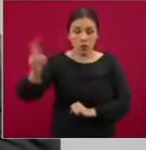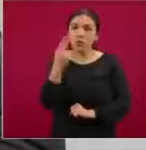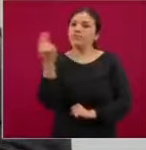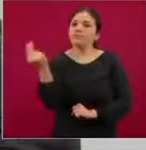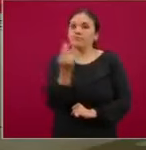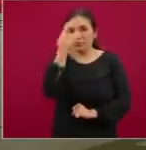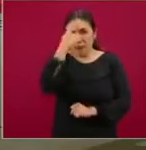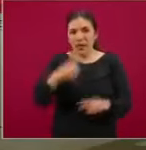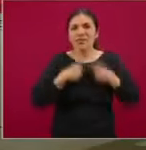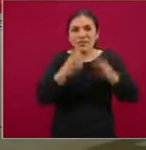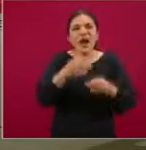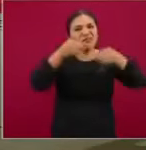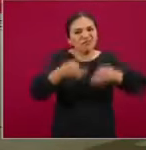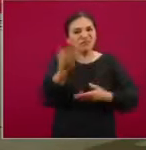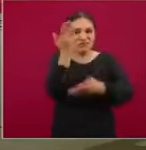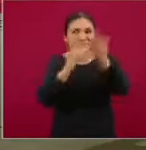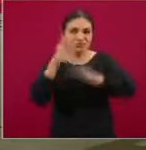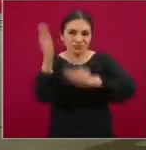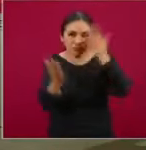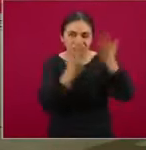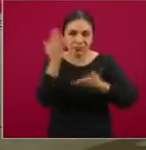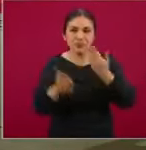este proceso. Siguiente.